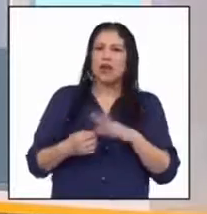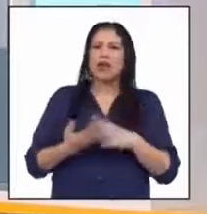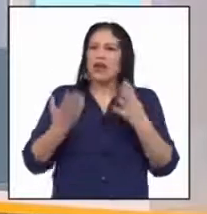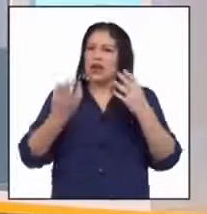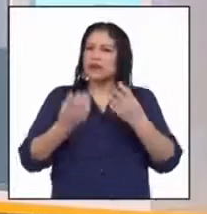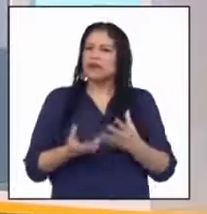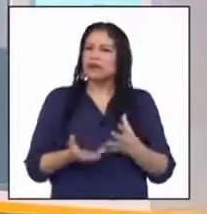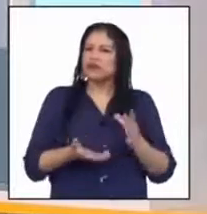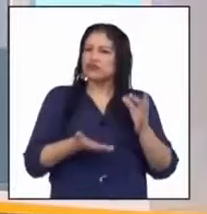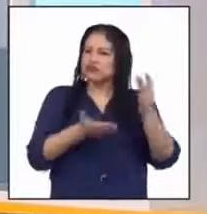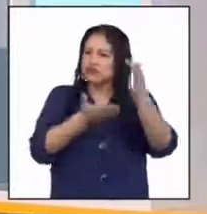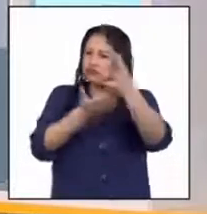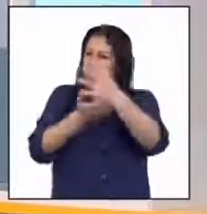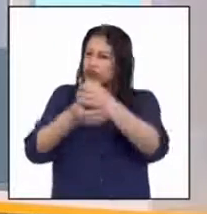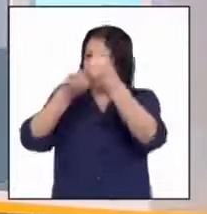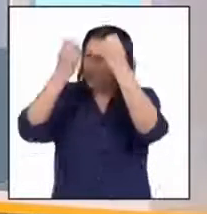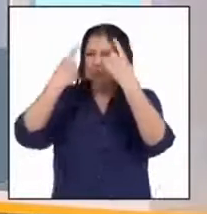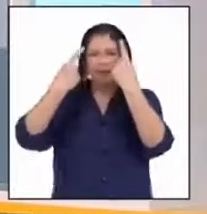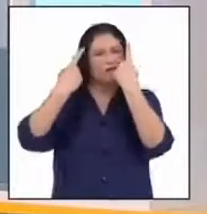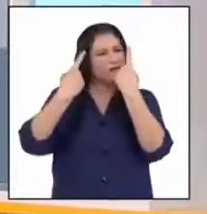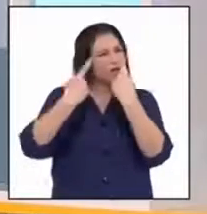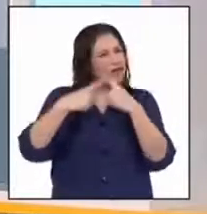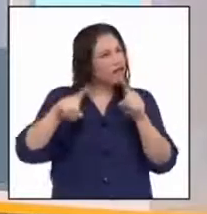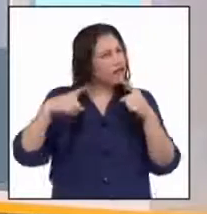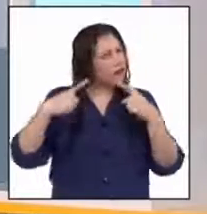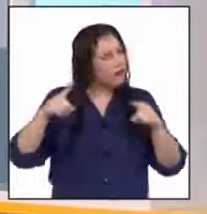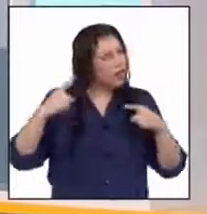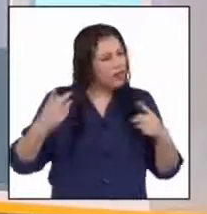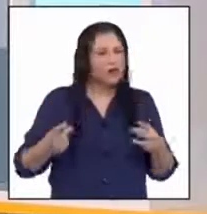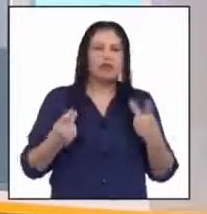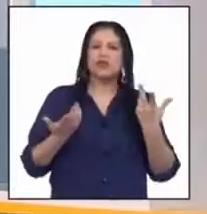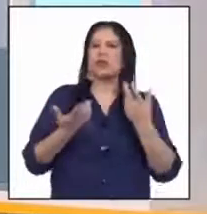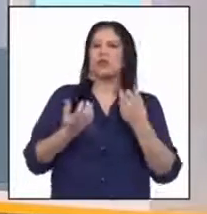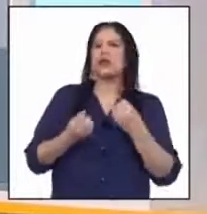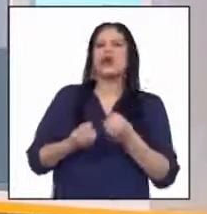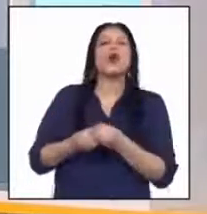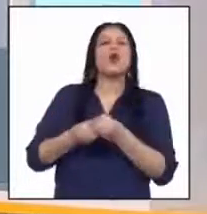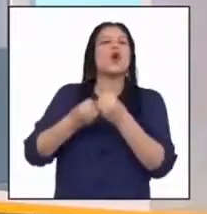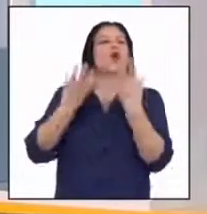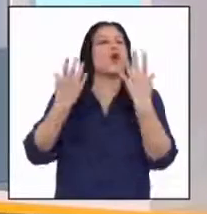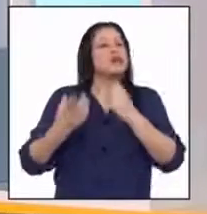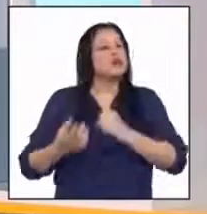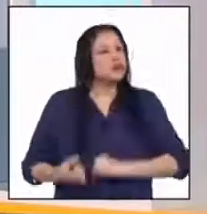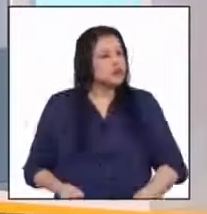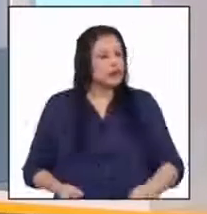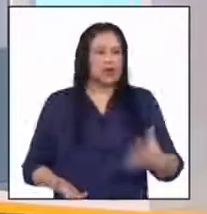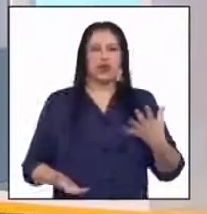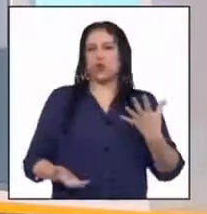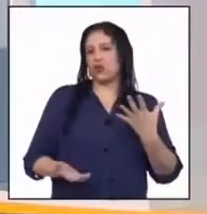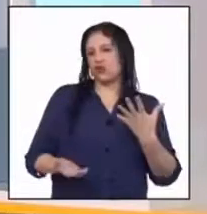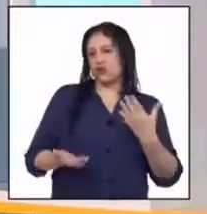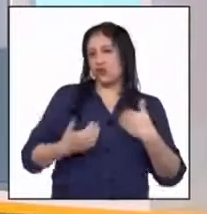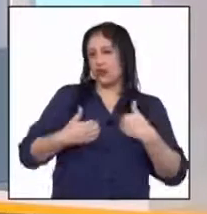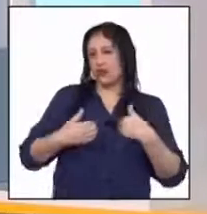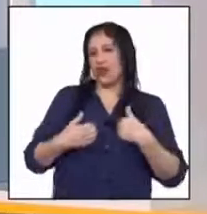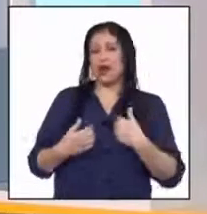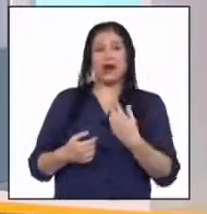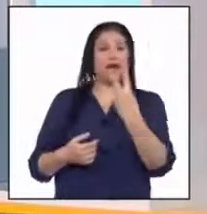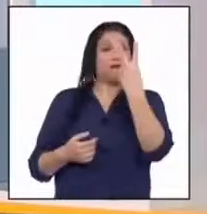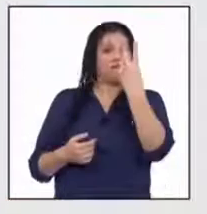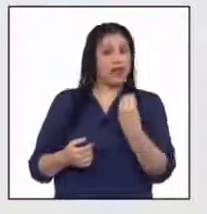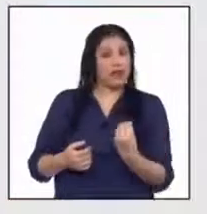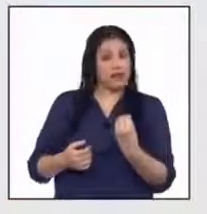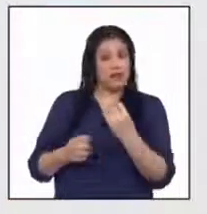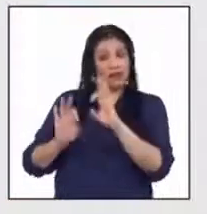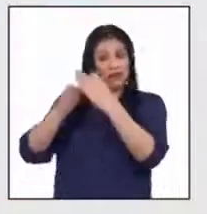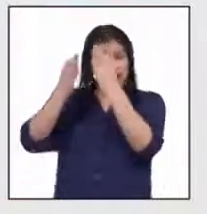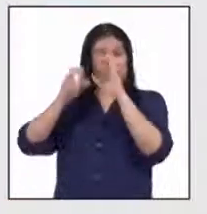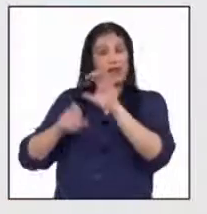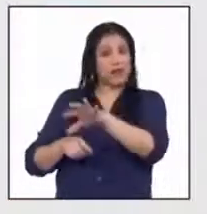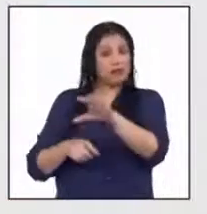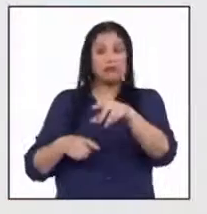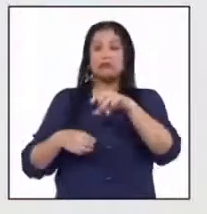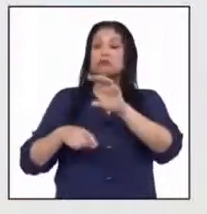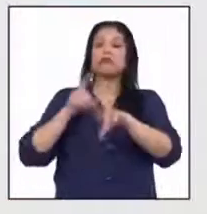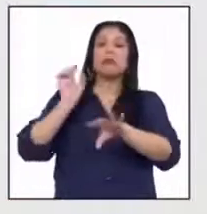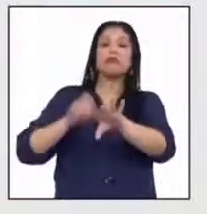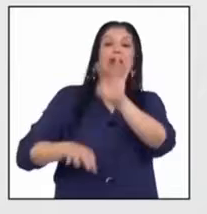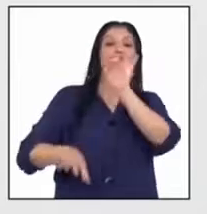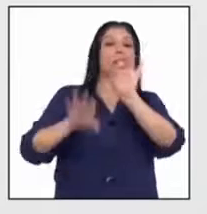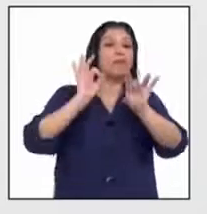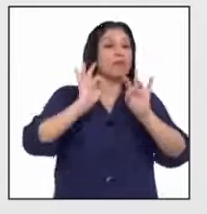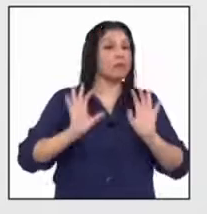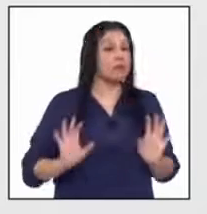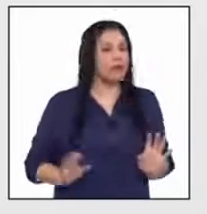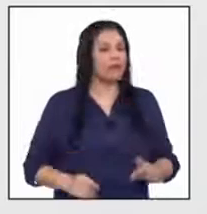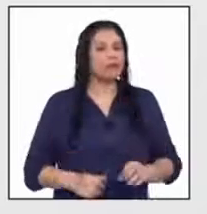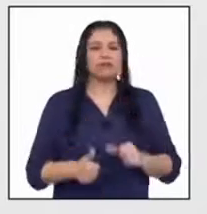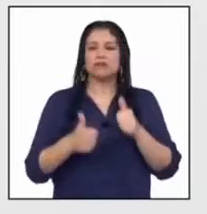datos variados, entre ellos información sobre el número de hijos que tenían 20 familias seleccionadas al azar. Buena respuesta,